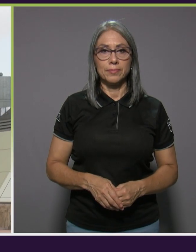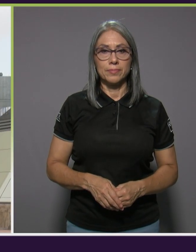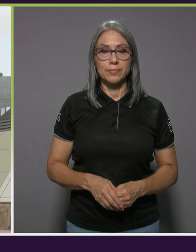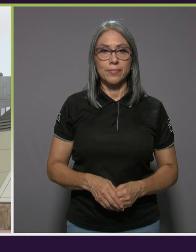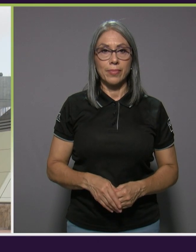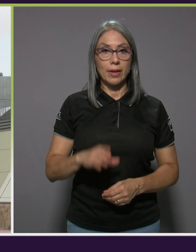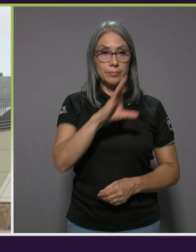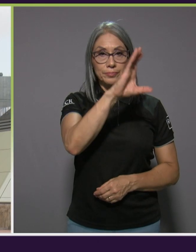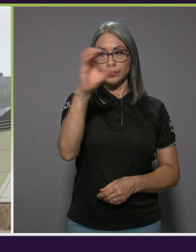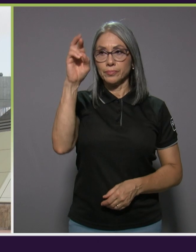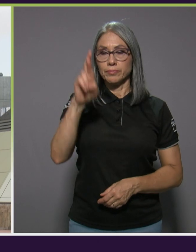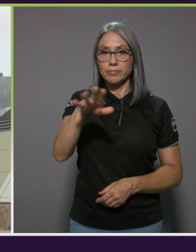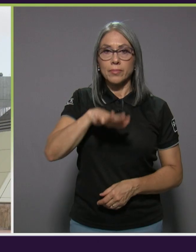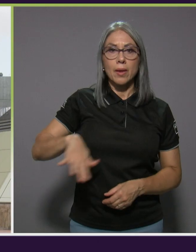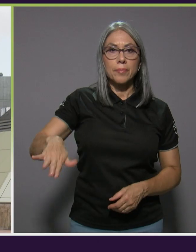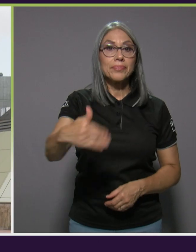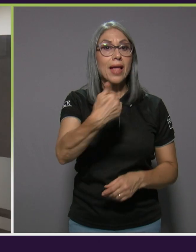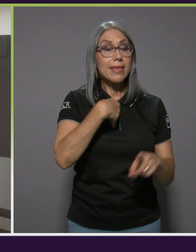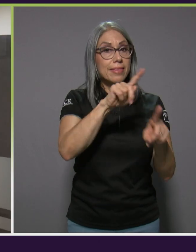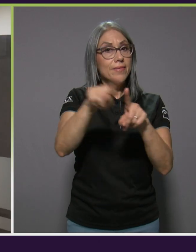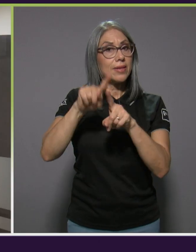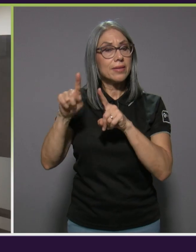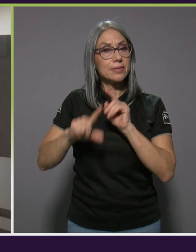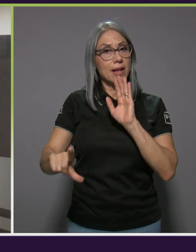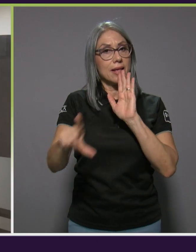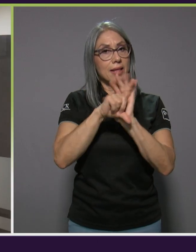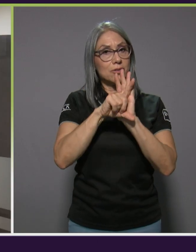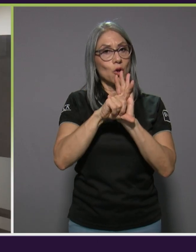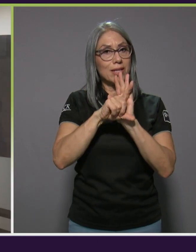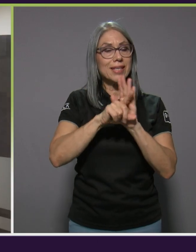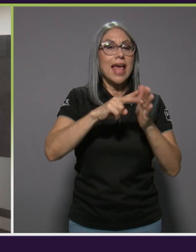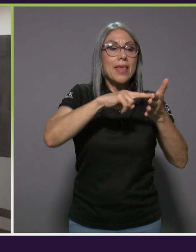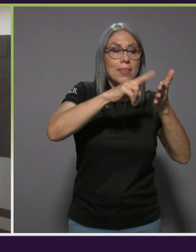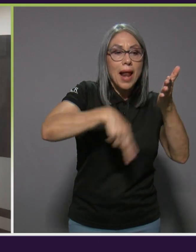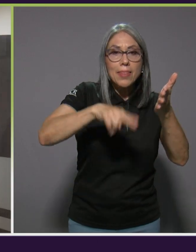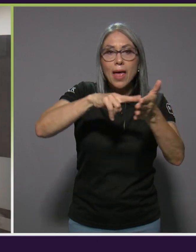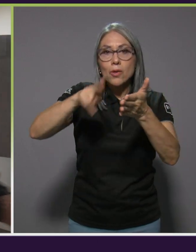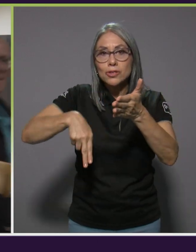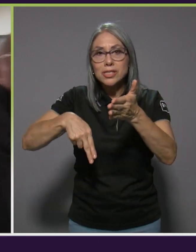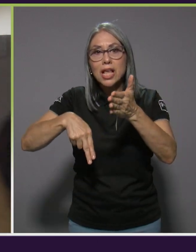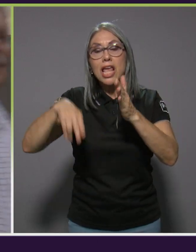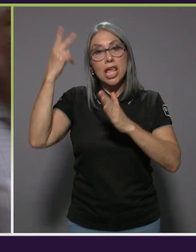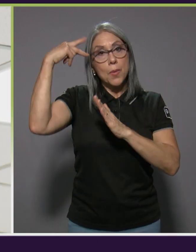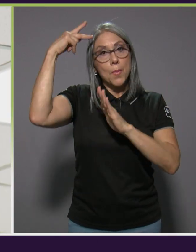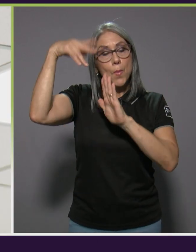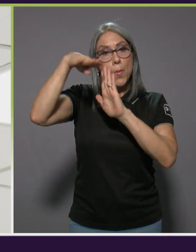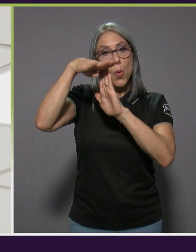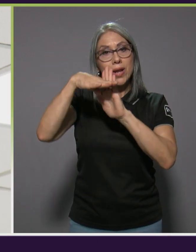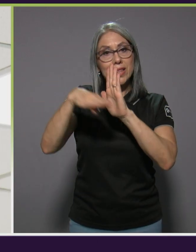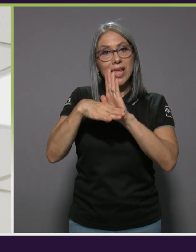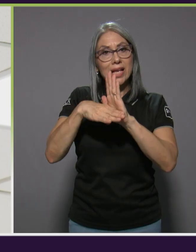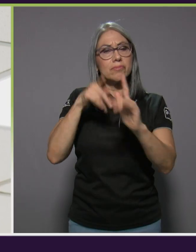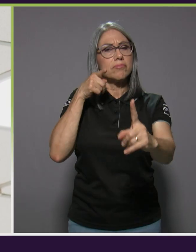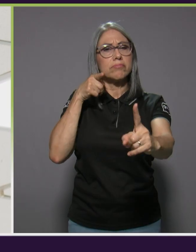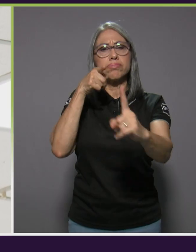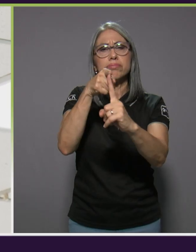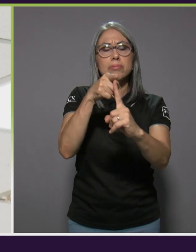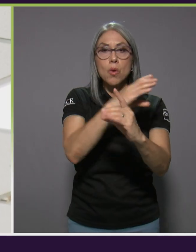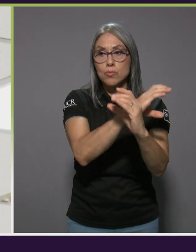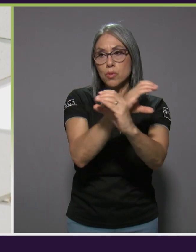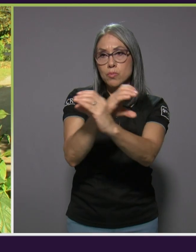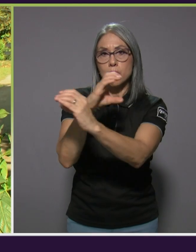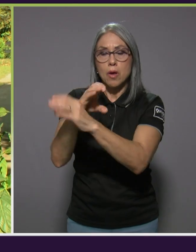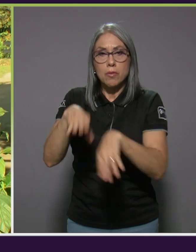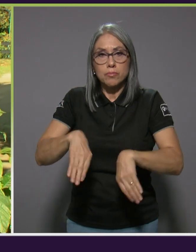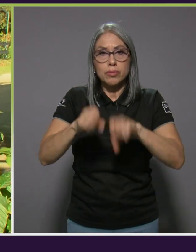En Costa Rica existen varias legislaciones, tratados internacionales y políticas que tienen como objetivo resguardar los derechos